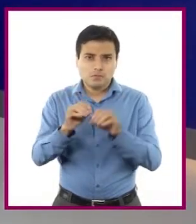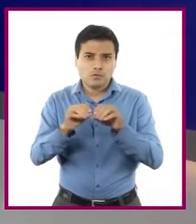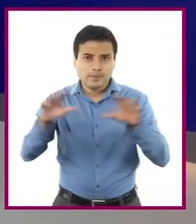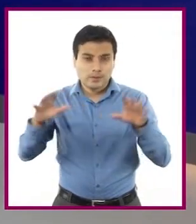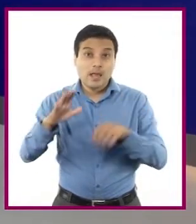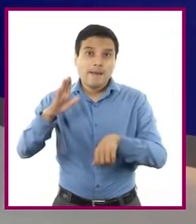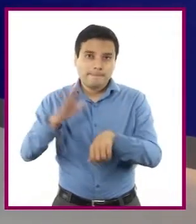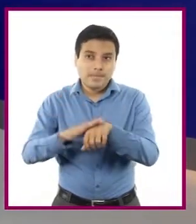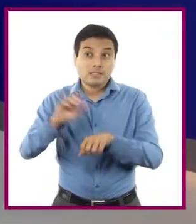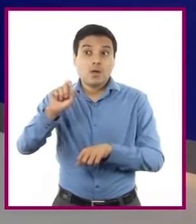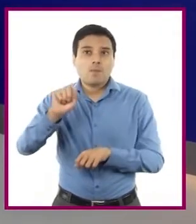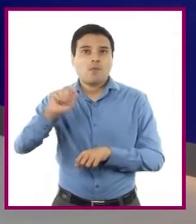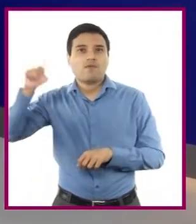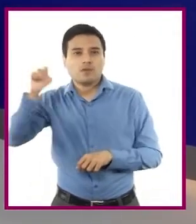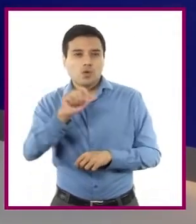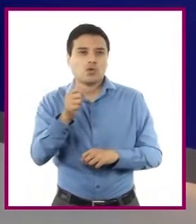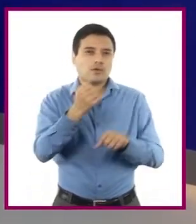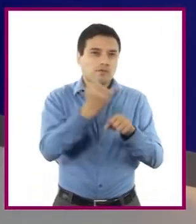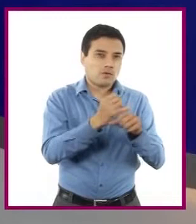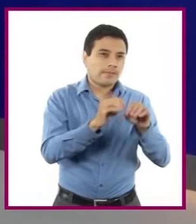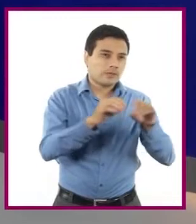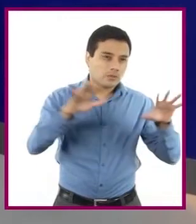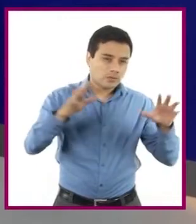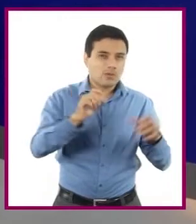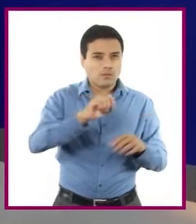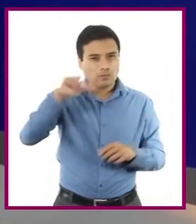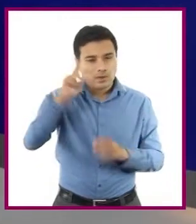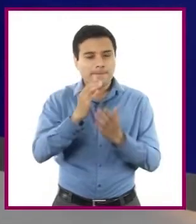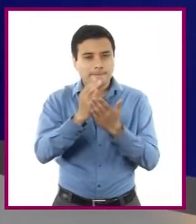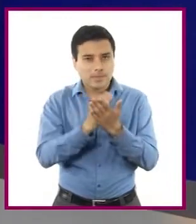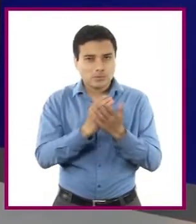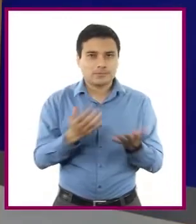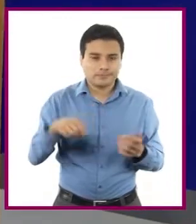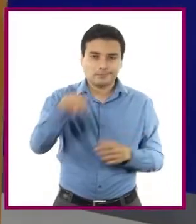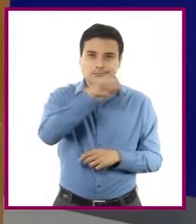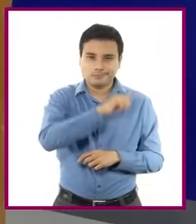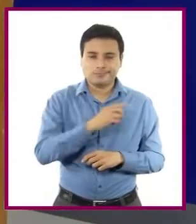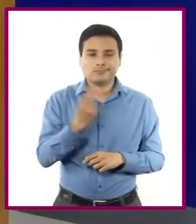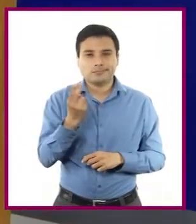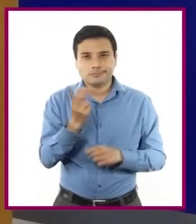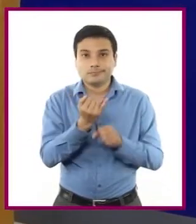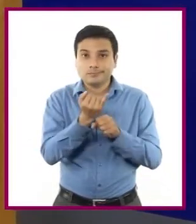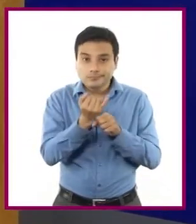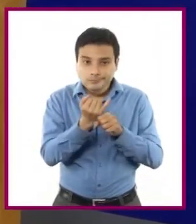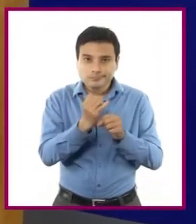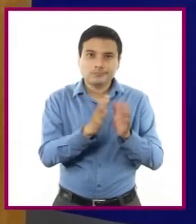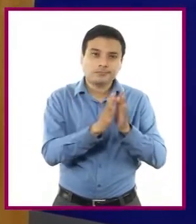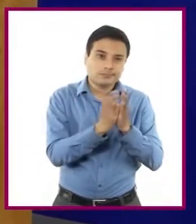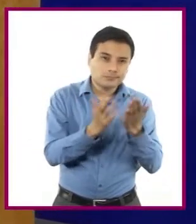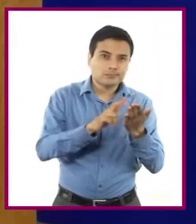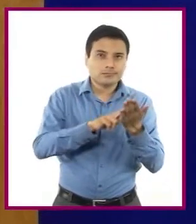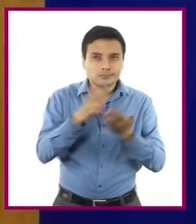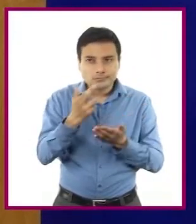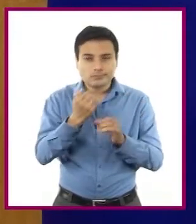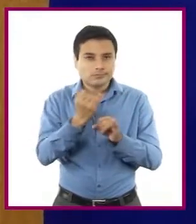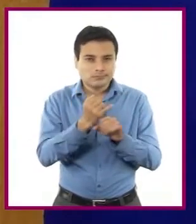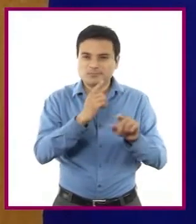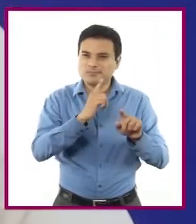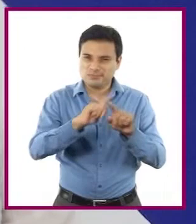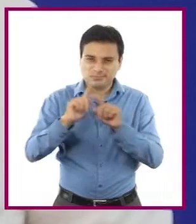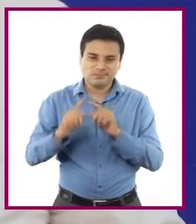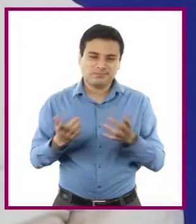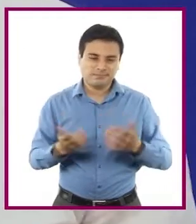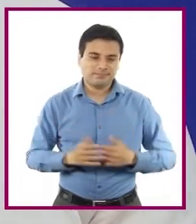que otros. Por eso, nuestras fuentes de información deben provenir de una investigación o de expertos sobre la